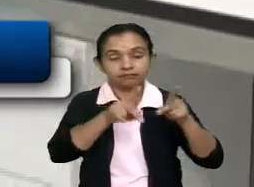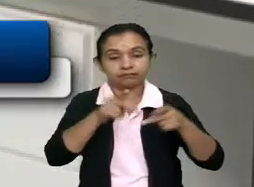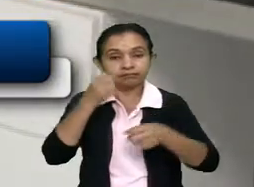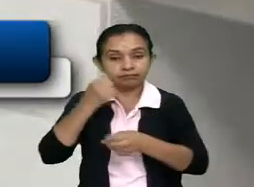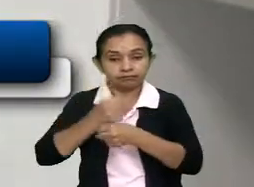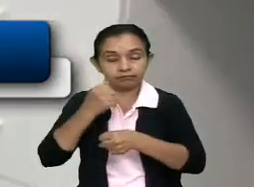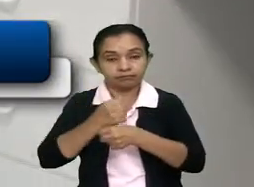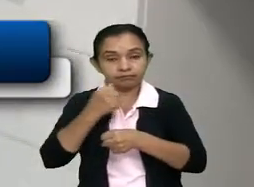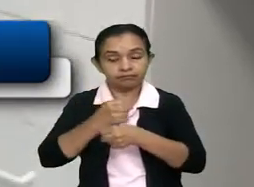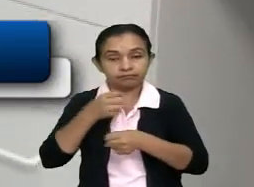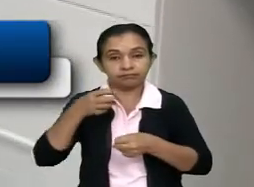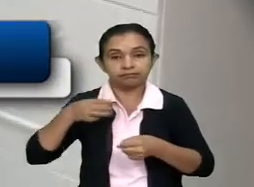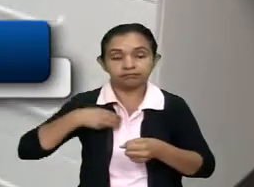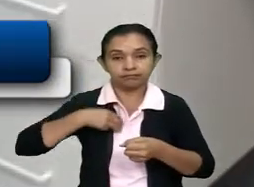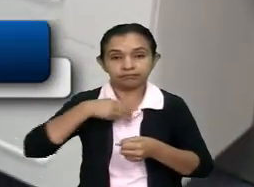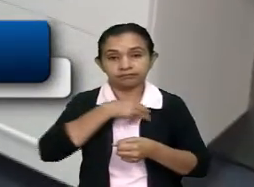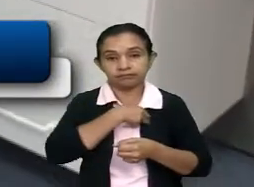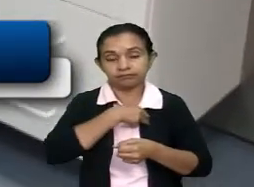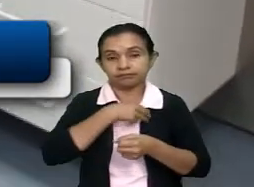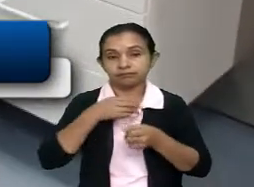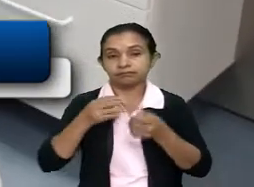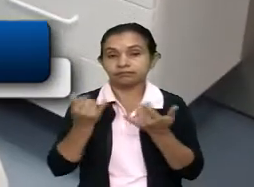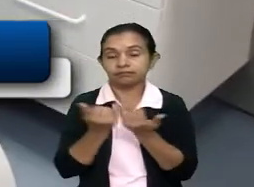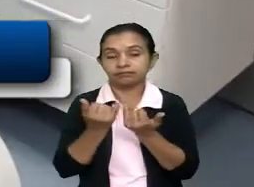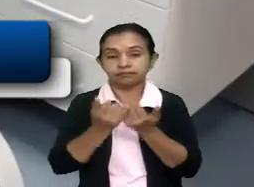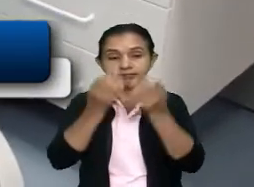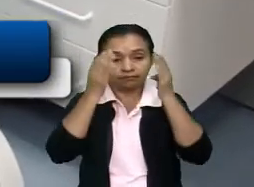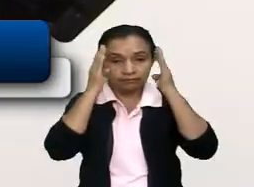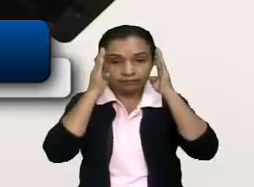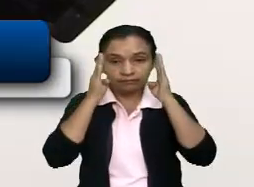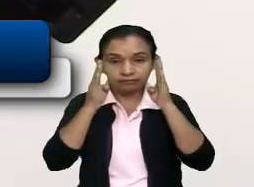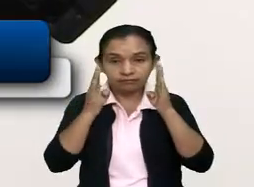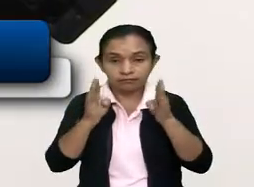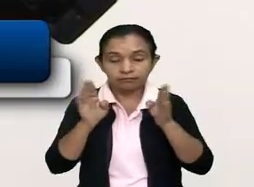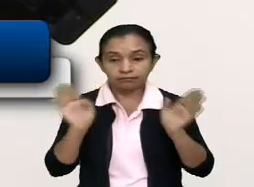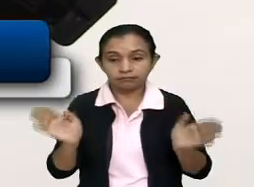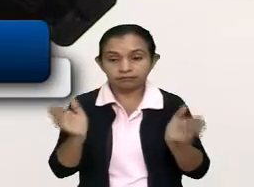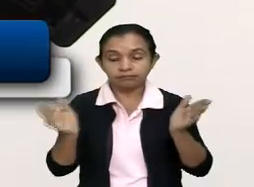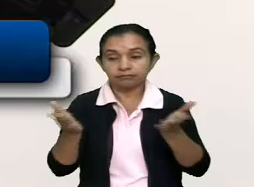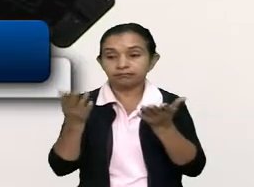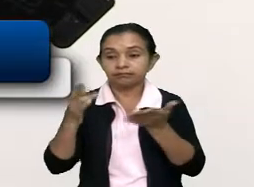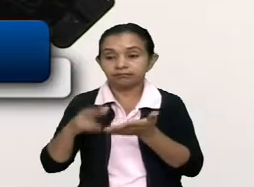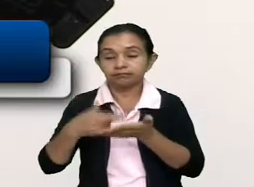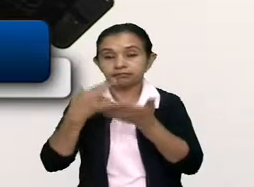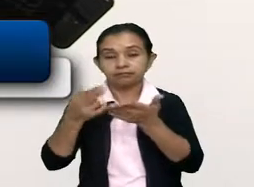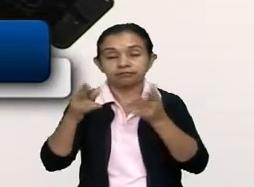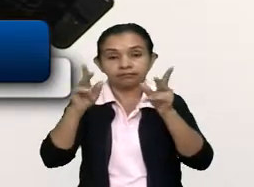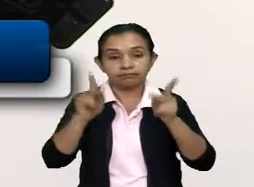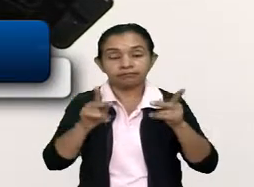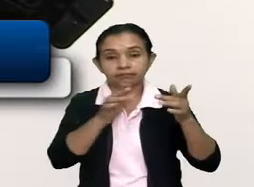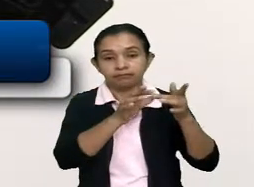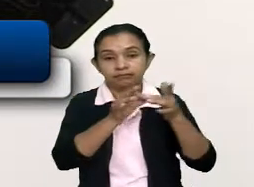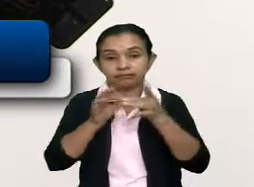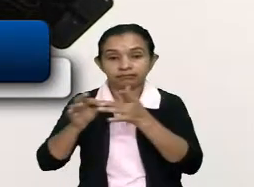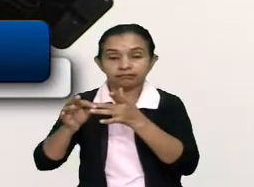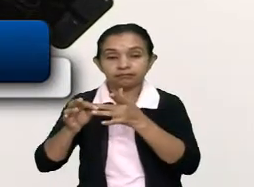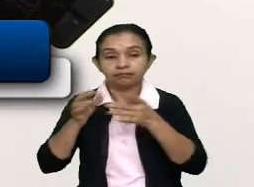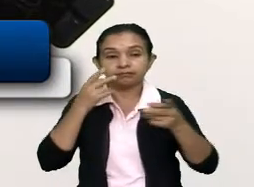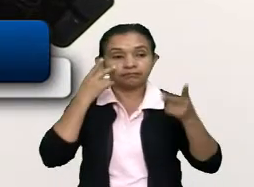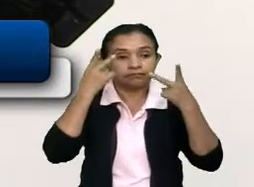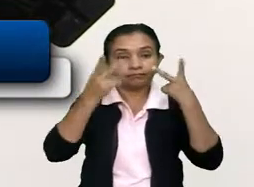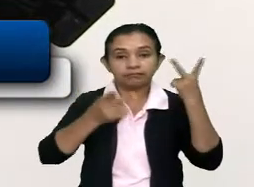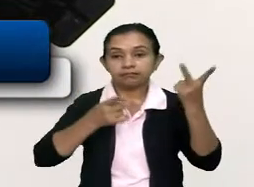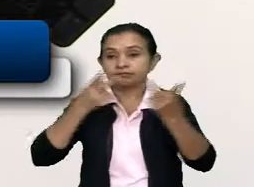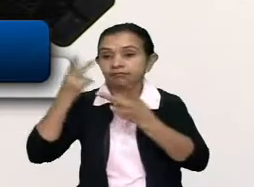planilla la una gran parte están dedicados a la promoción de la donación voluntaria tenemos gente especializada en visitar los lugares